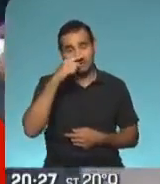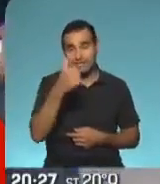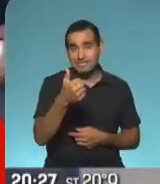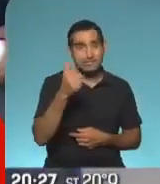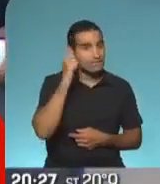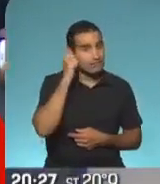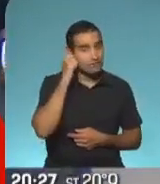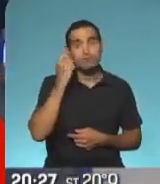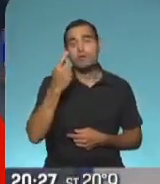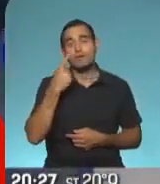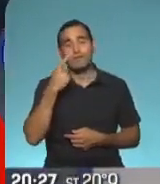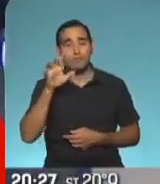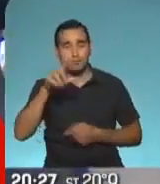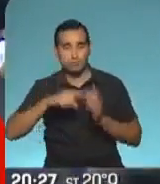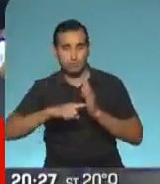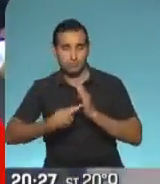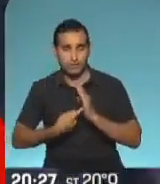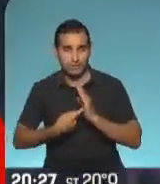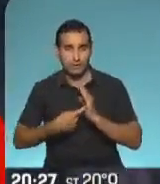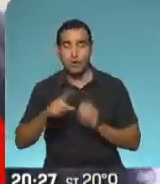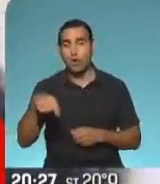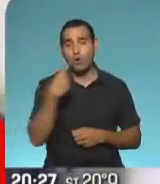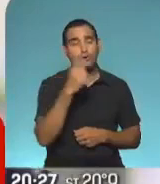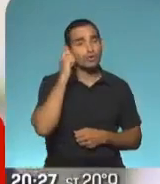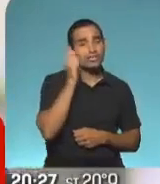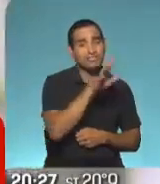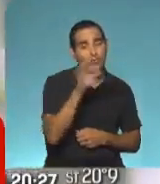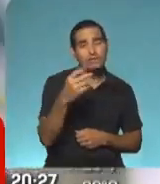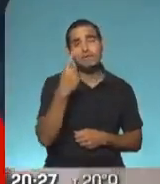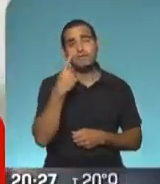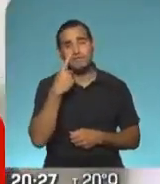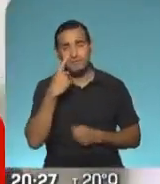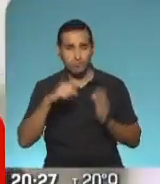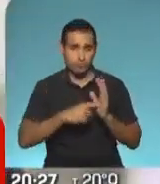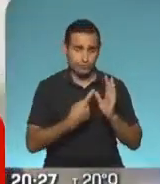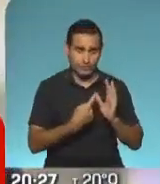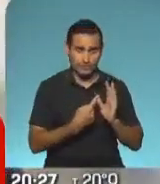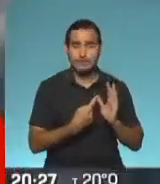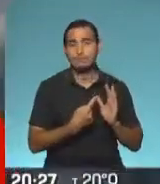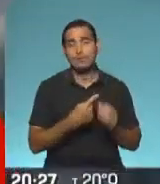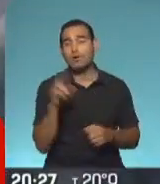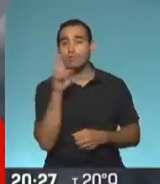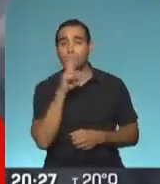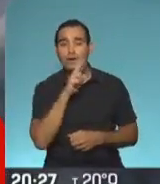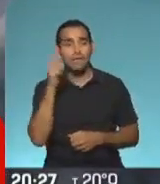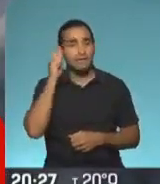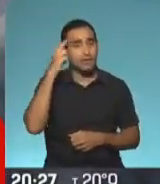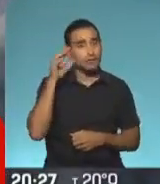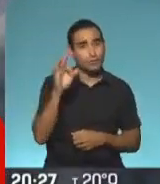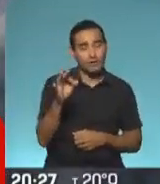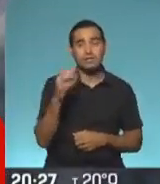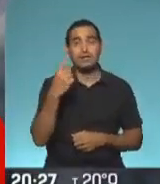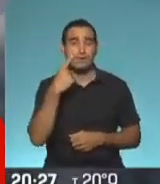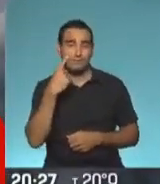años, residentes en la provincia de Buenos Aires, otro de 50 años, residente en la ciudad de Buenos Aires, y una mujer de 90 años,